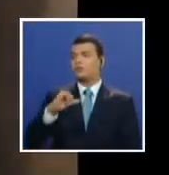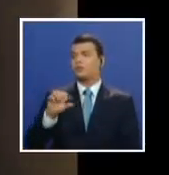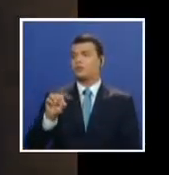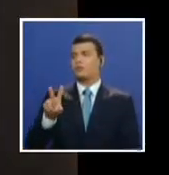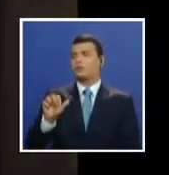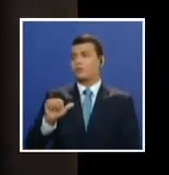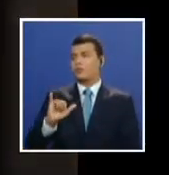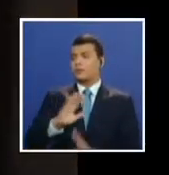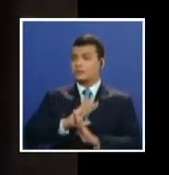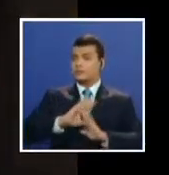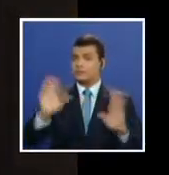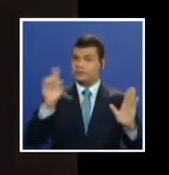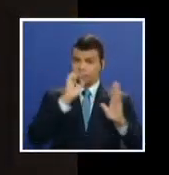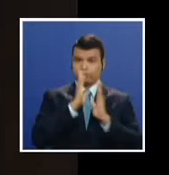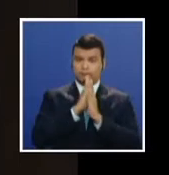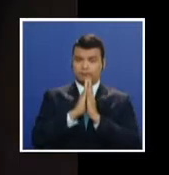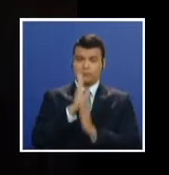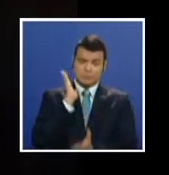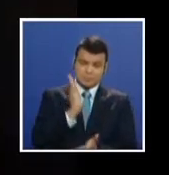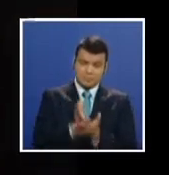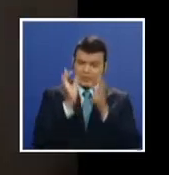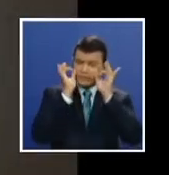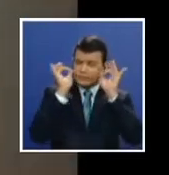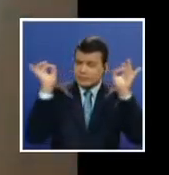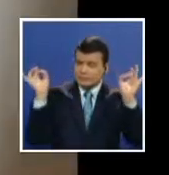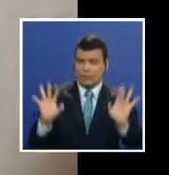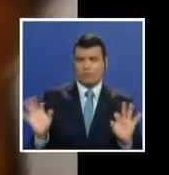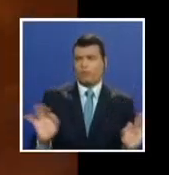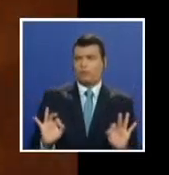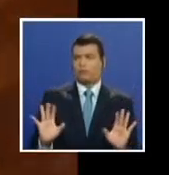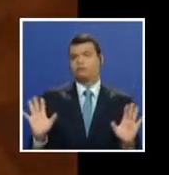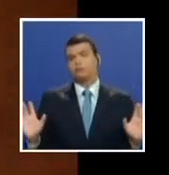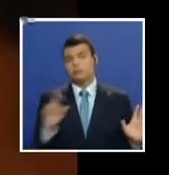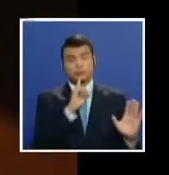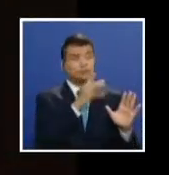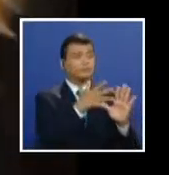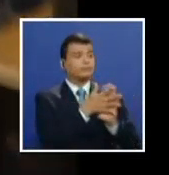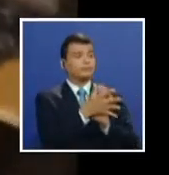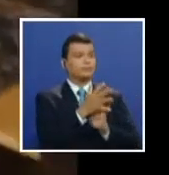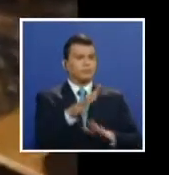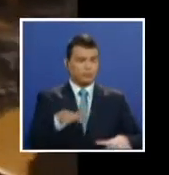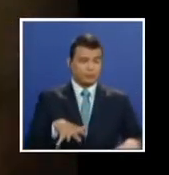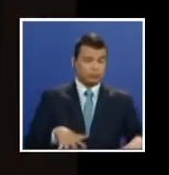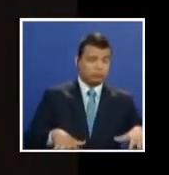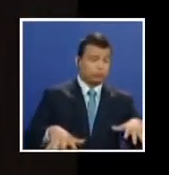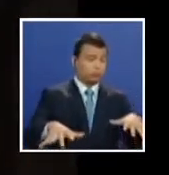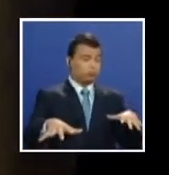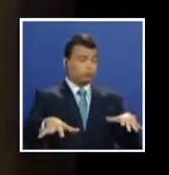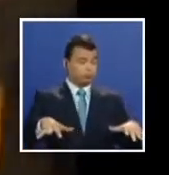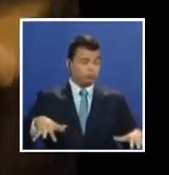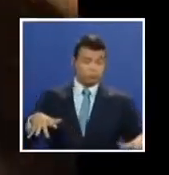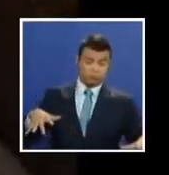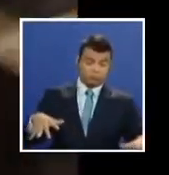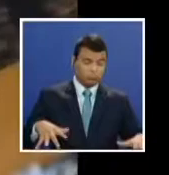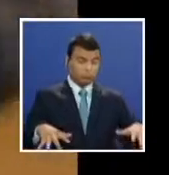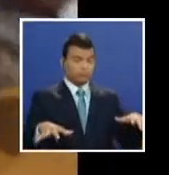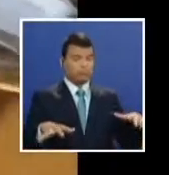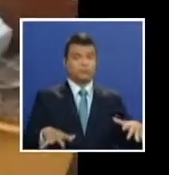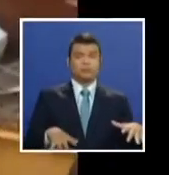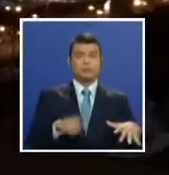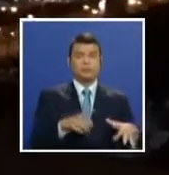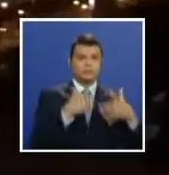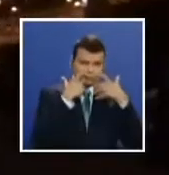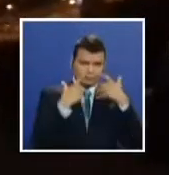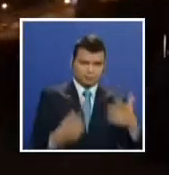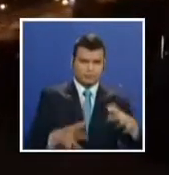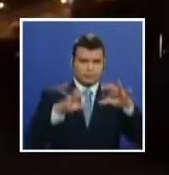se conoce por fortuna no pasó a mayores pues se dice que ha sido el sismo más fuerte del año en el